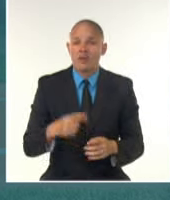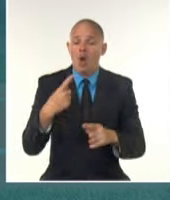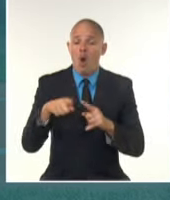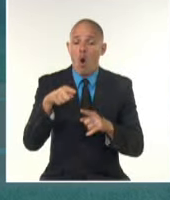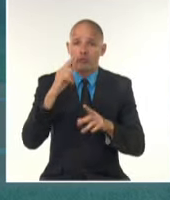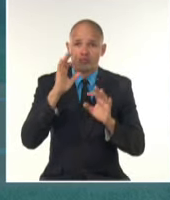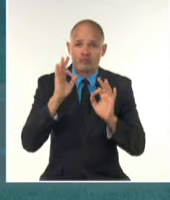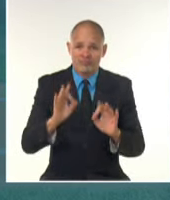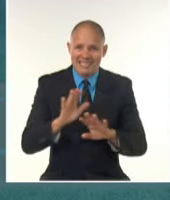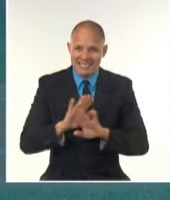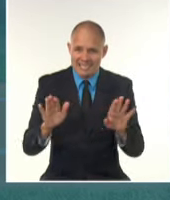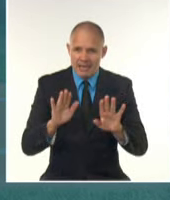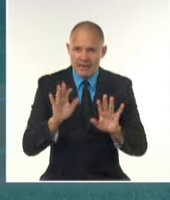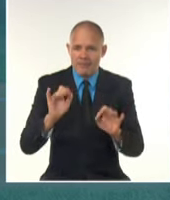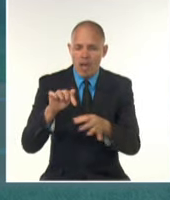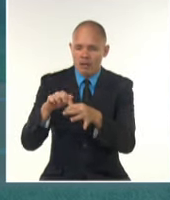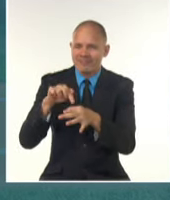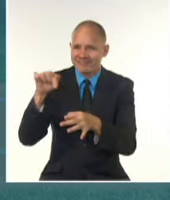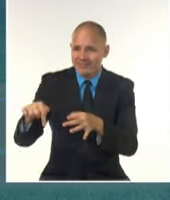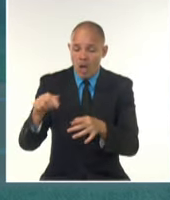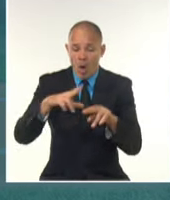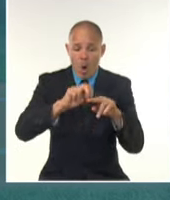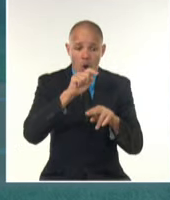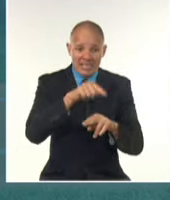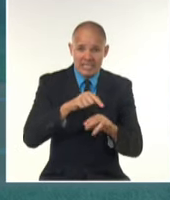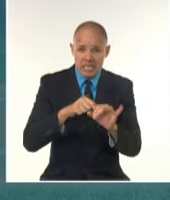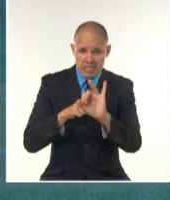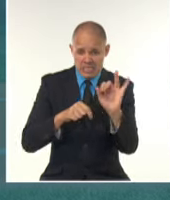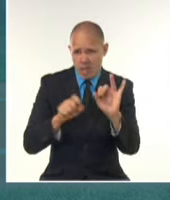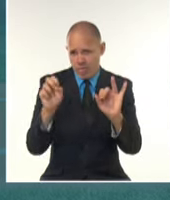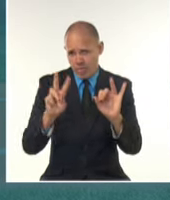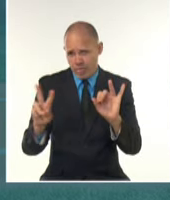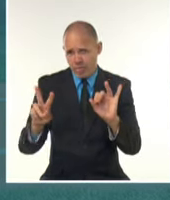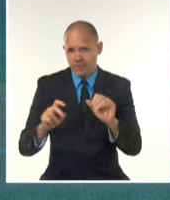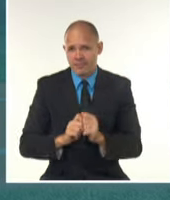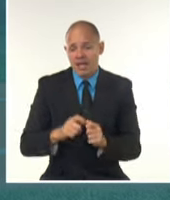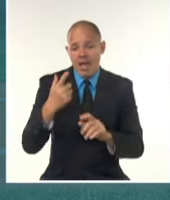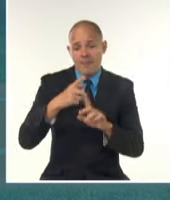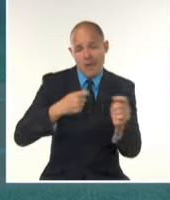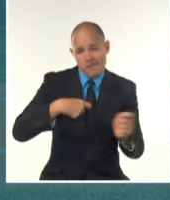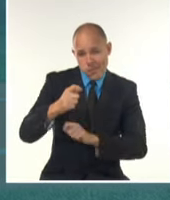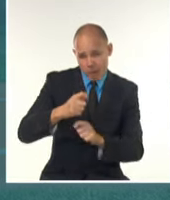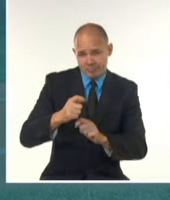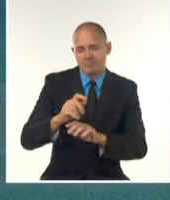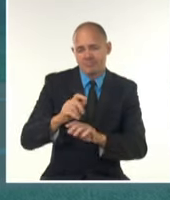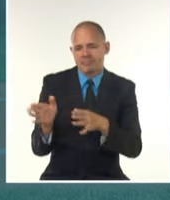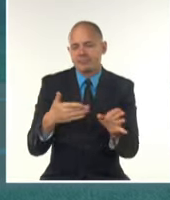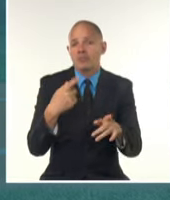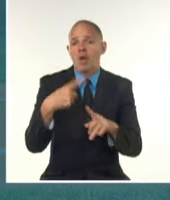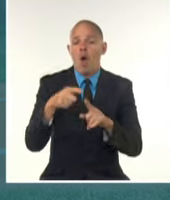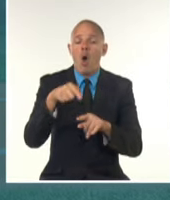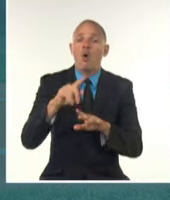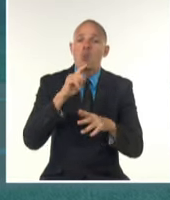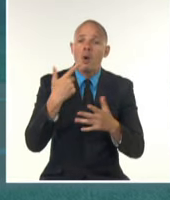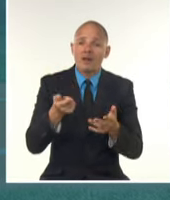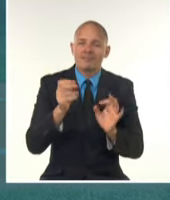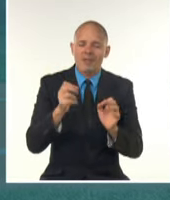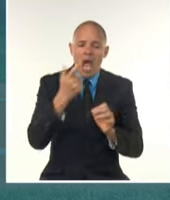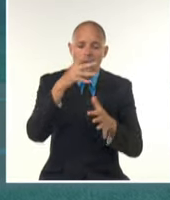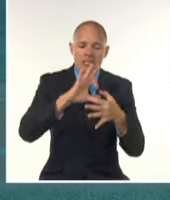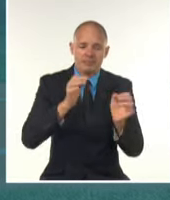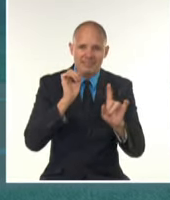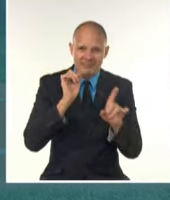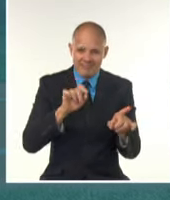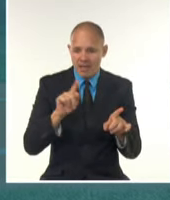Isla 7-2 con jonrón y 2 impulsadas de Edilce Silva, mientras que Artemisa venció 11-2 a Villa Clara en choque donde